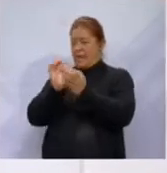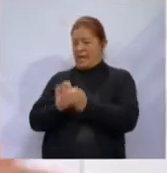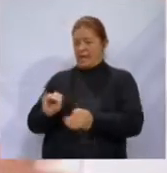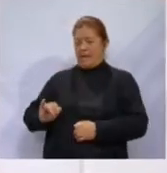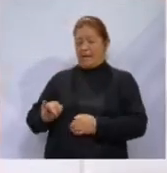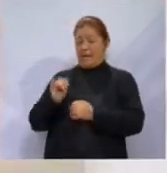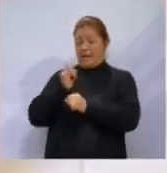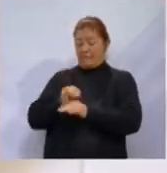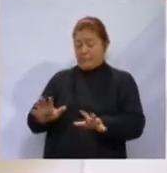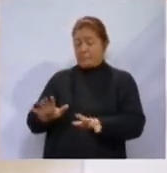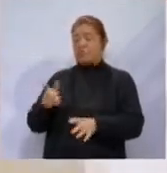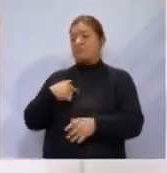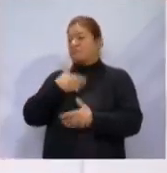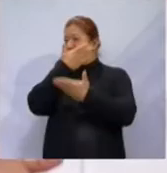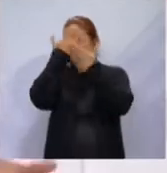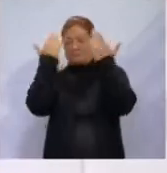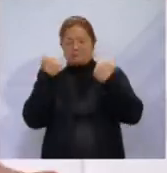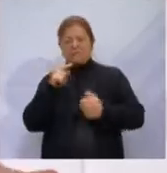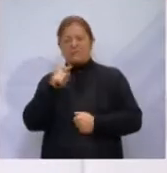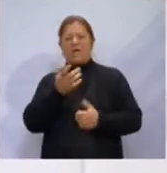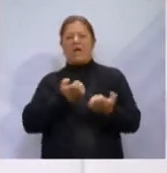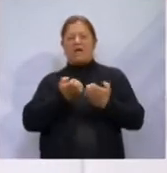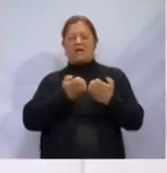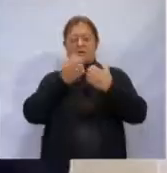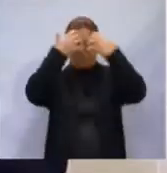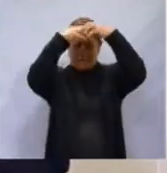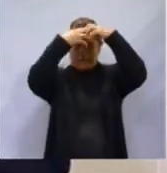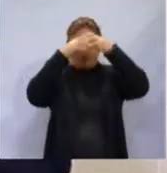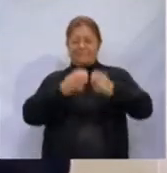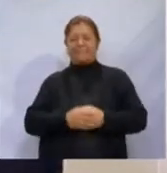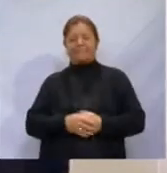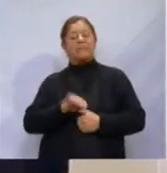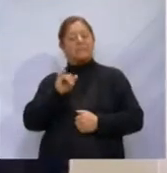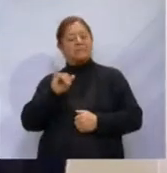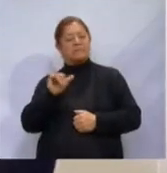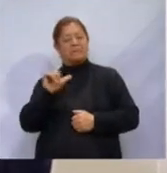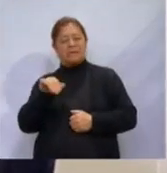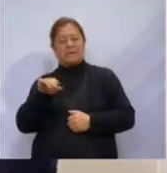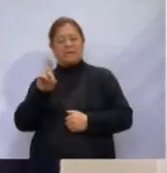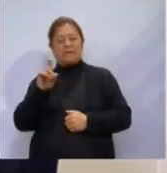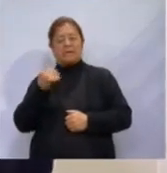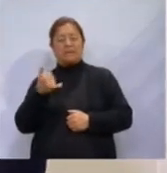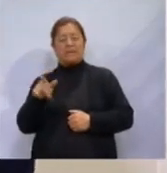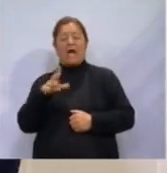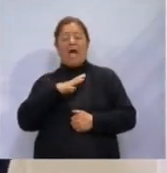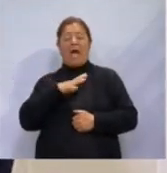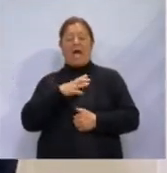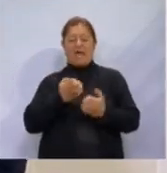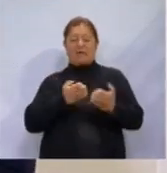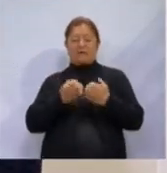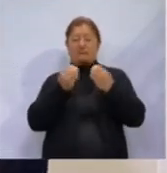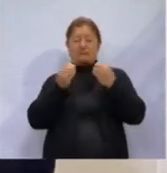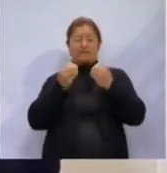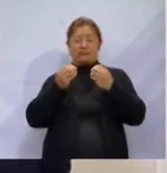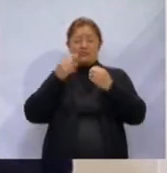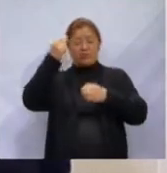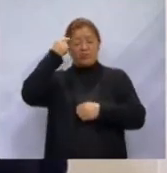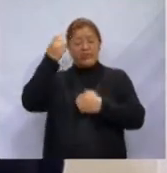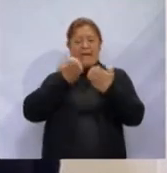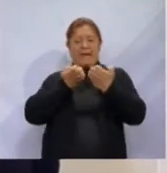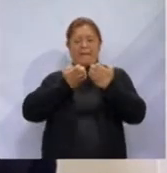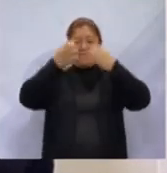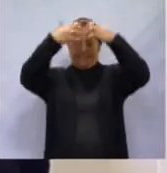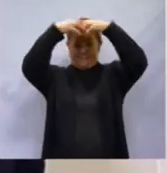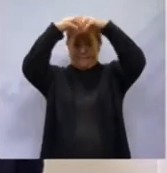los beneficios que tiene el ejercitar nuestro cerebro. Así es, Andy. Hay muchos ejercicios de gimnasia cerebral y los